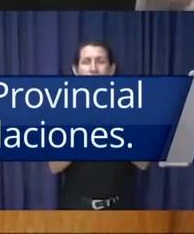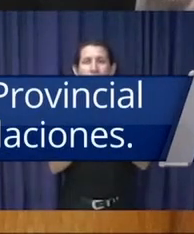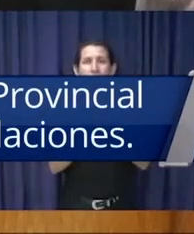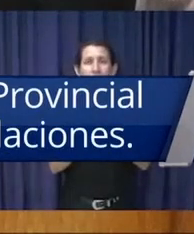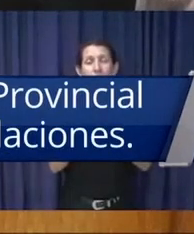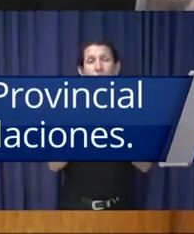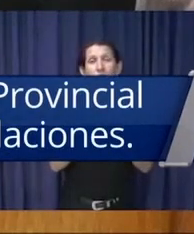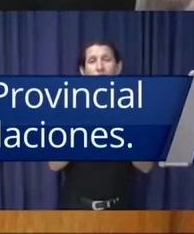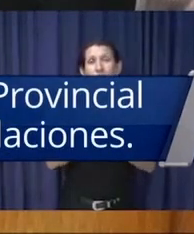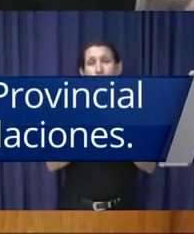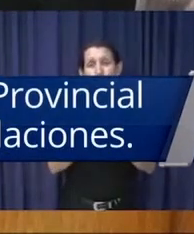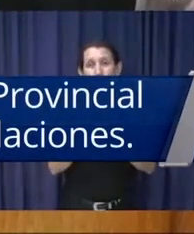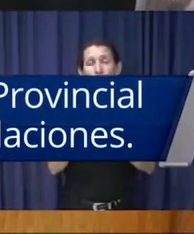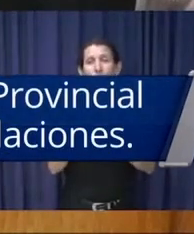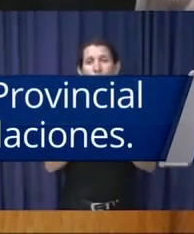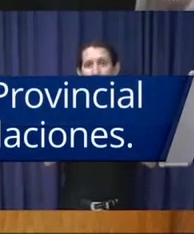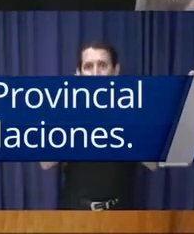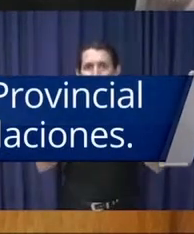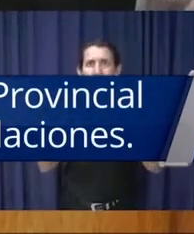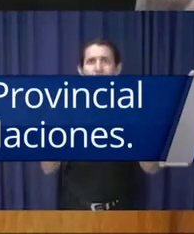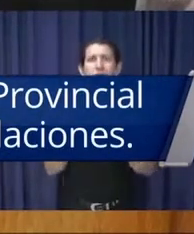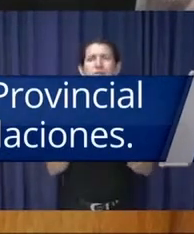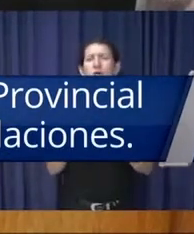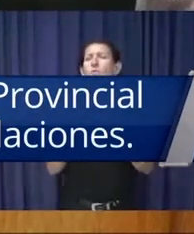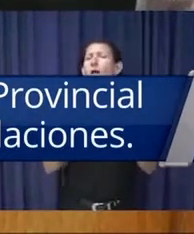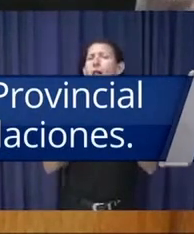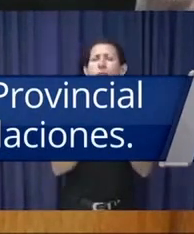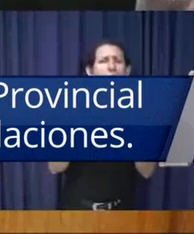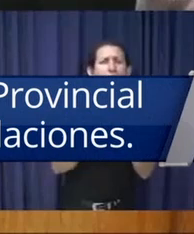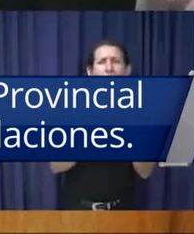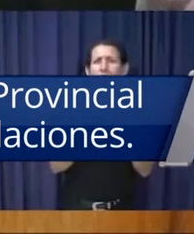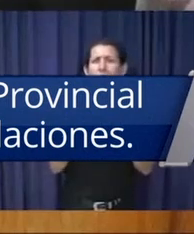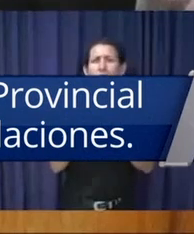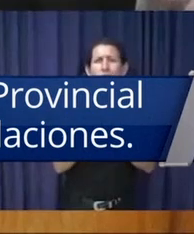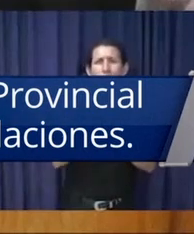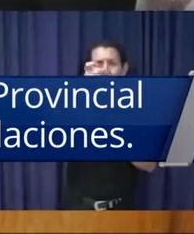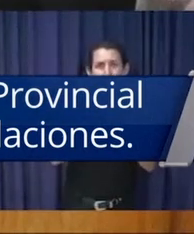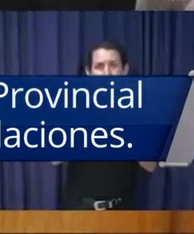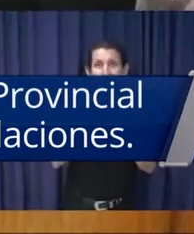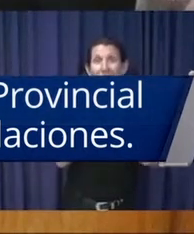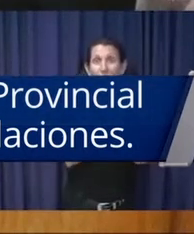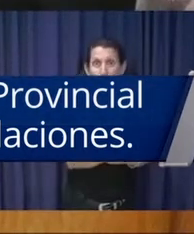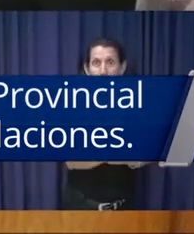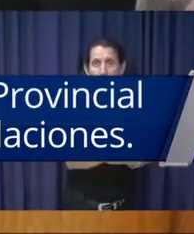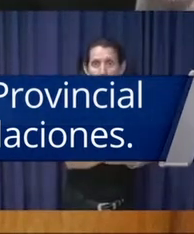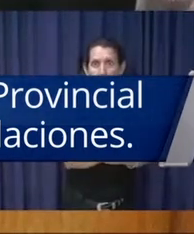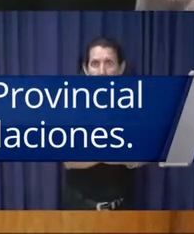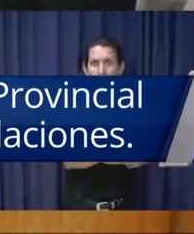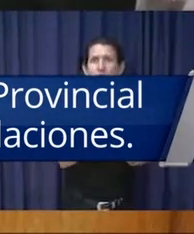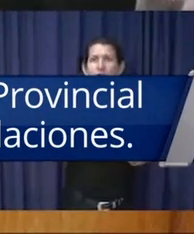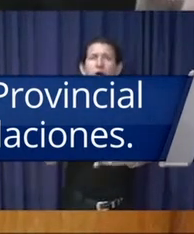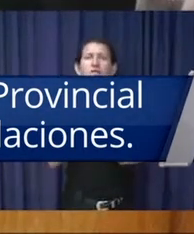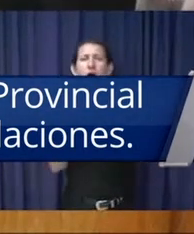pública, ¿no? Con la transparencia. Una ley que inhabilite a quienes están condenados a estar en